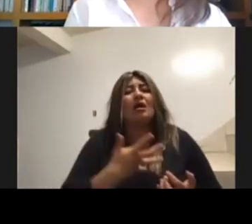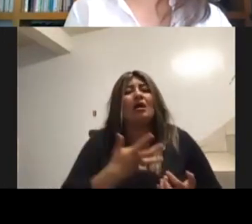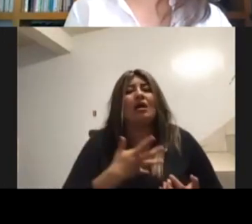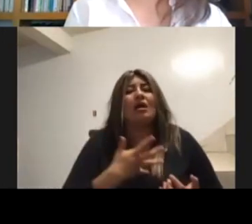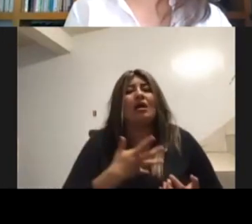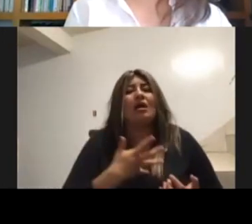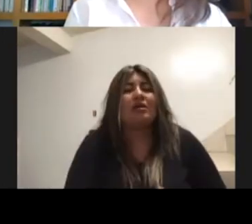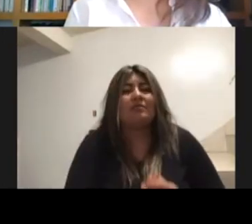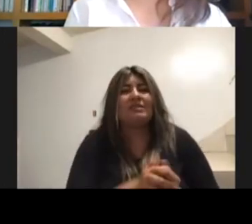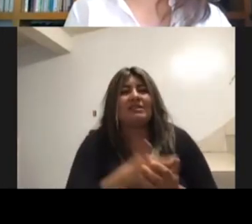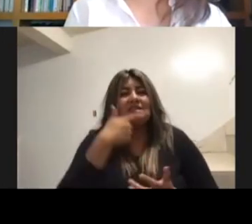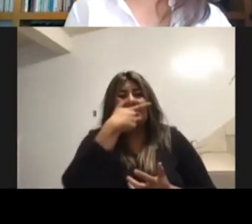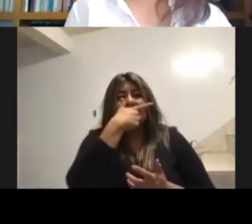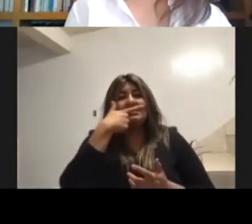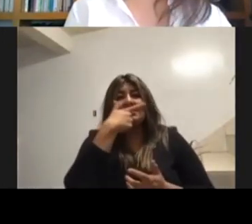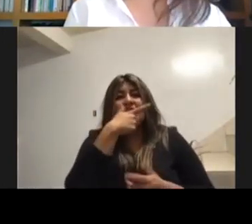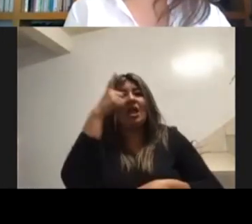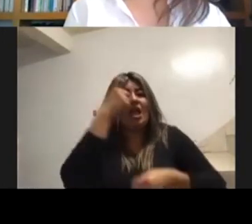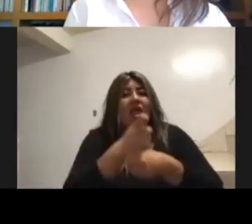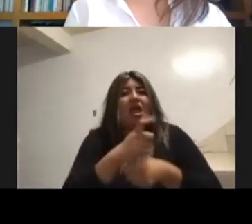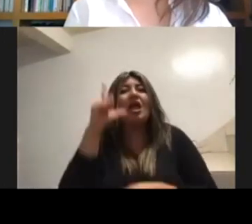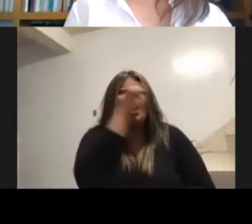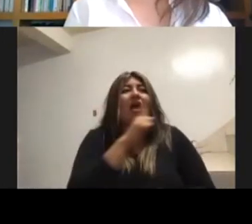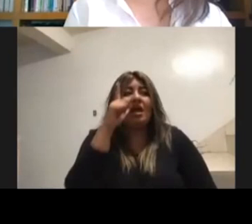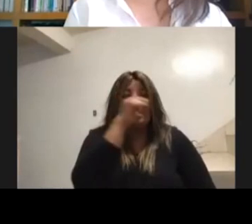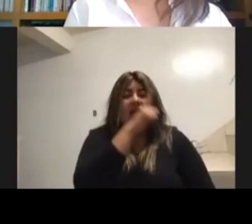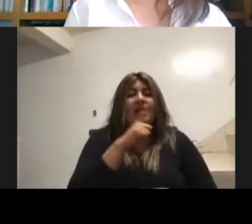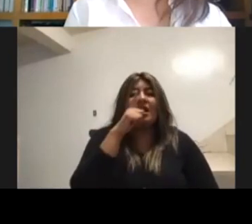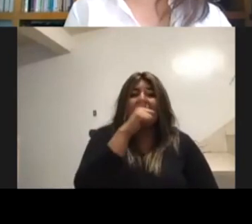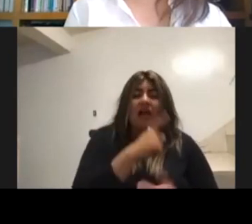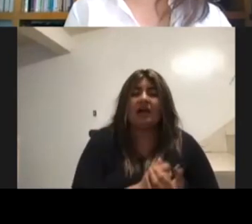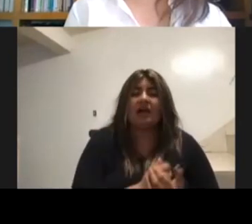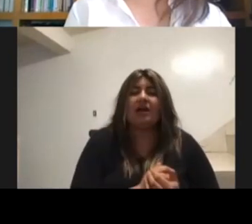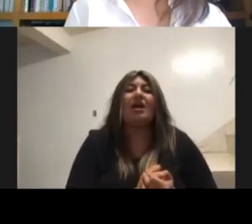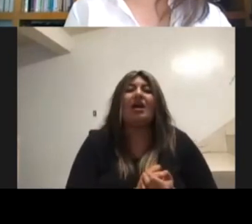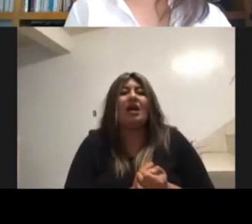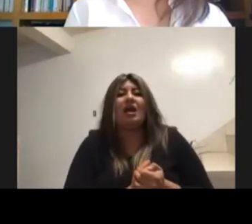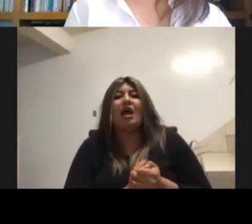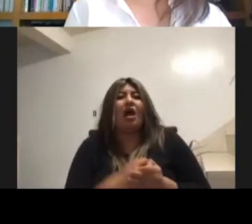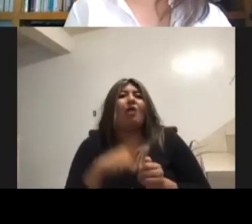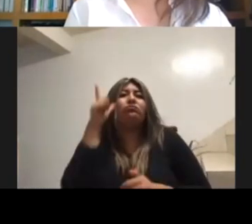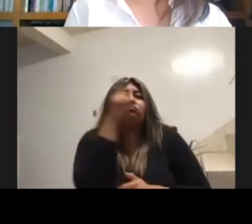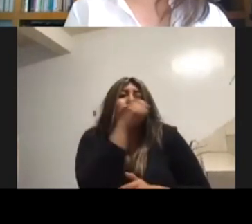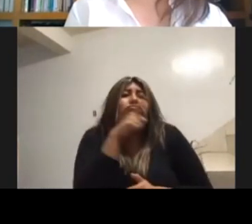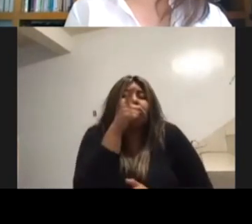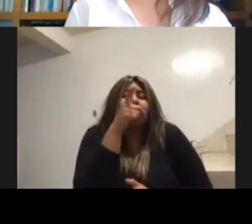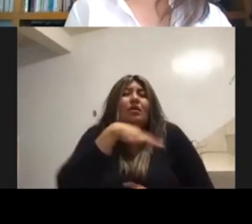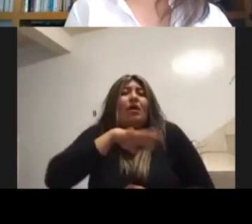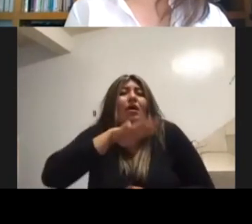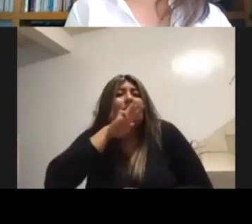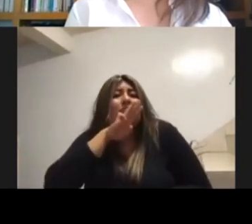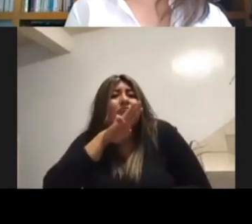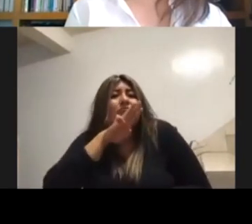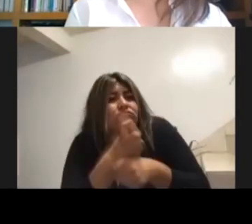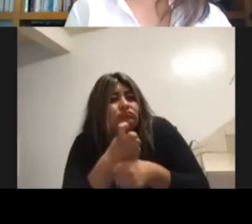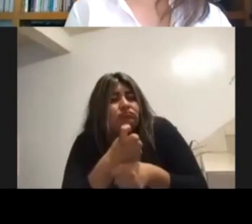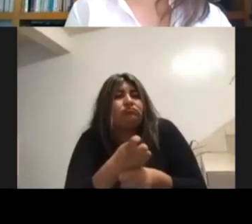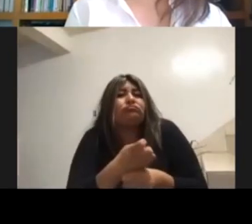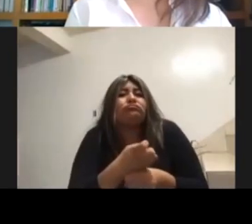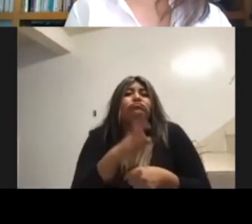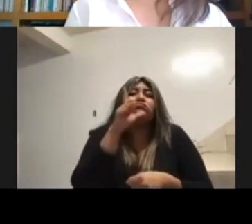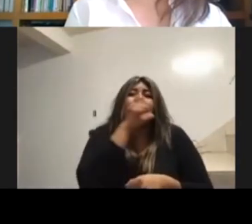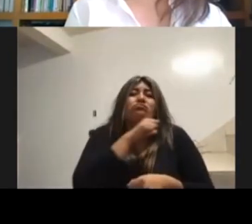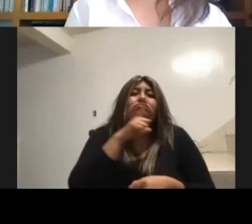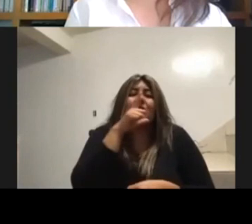ejemplo, y su lengua nativa como segunda lengua, y el español viene a ser una tercera